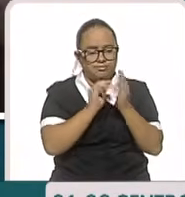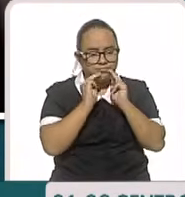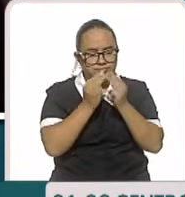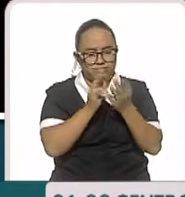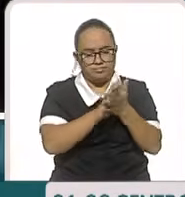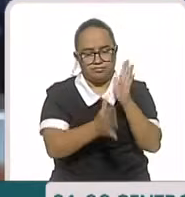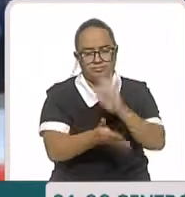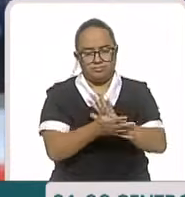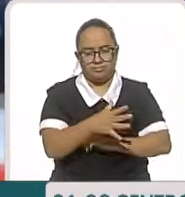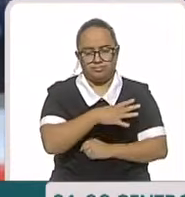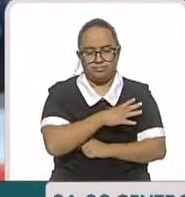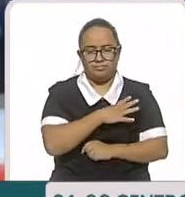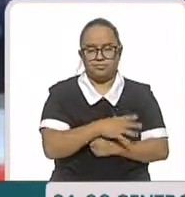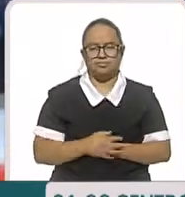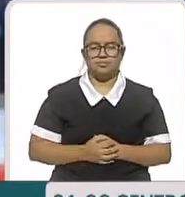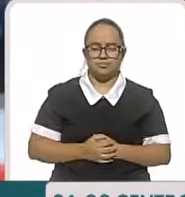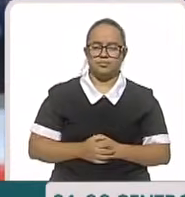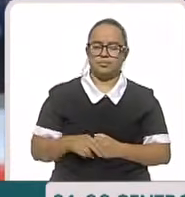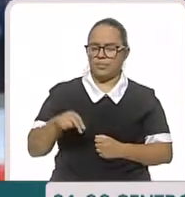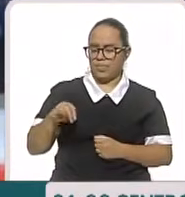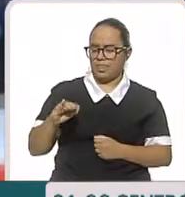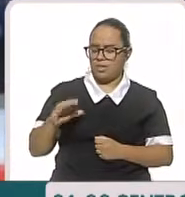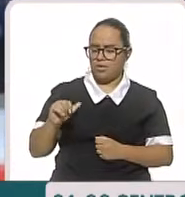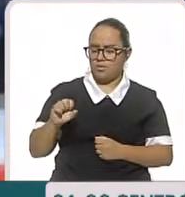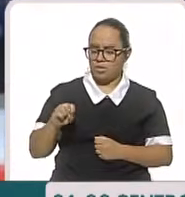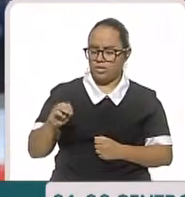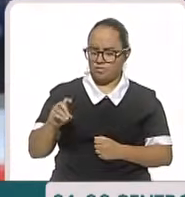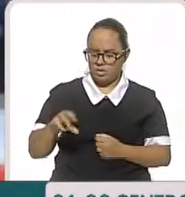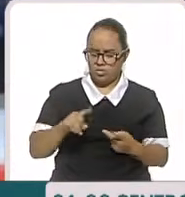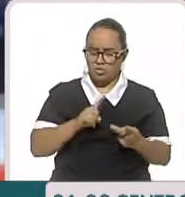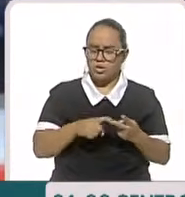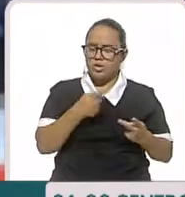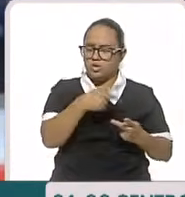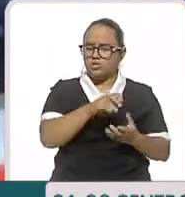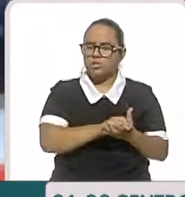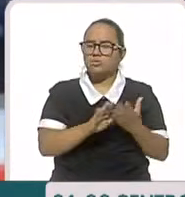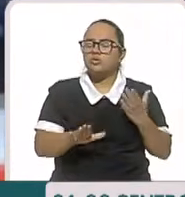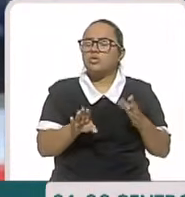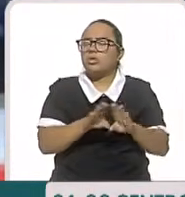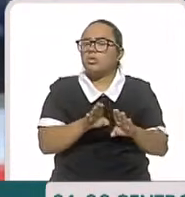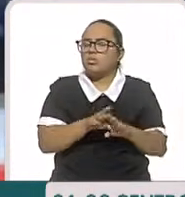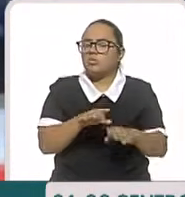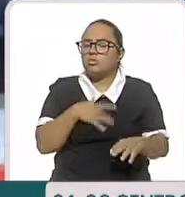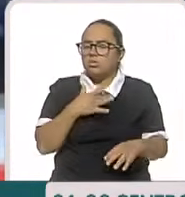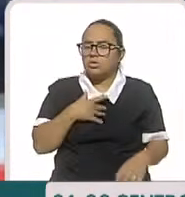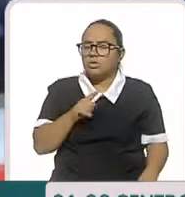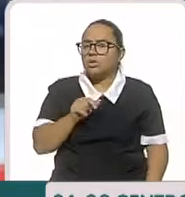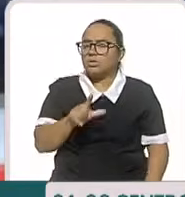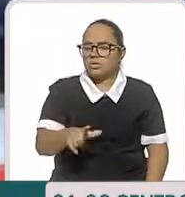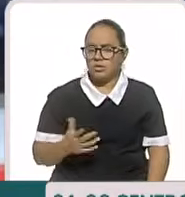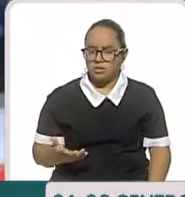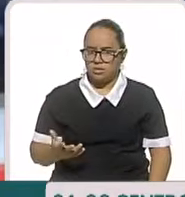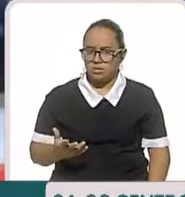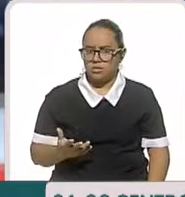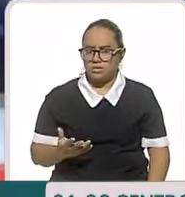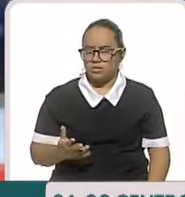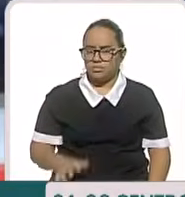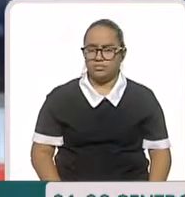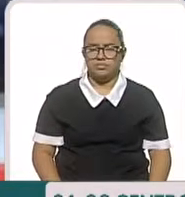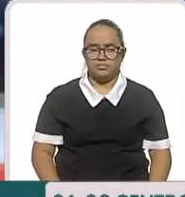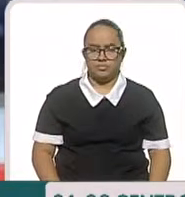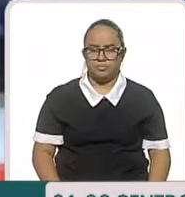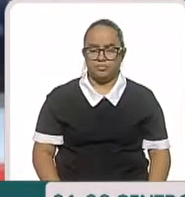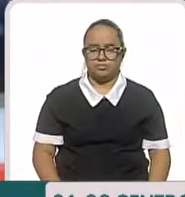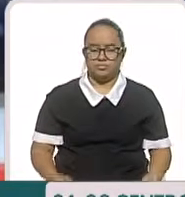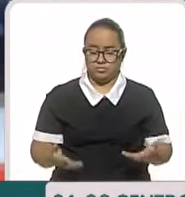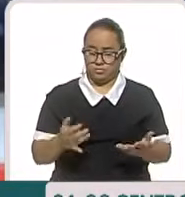el estado, digamos, no solo de Nicolás Maduro, sino también de su esposa? Es decir, ¿hasta qué punto este proceso va a